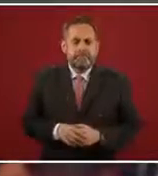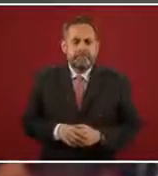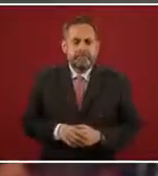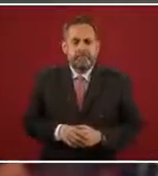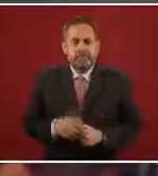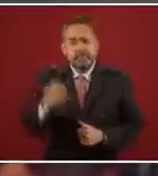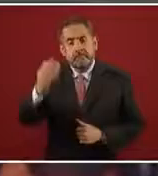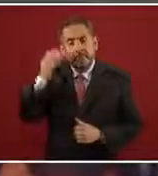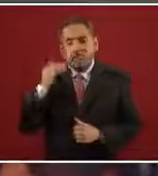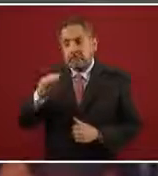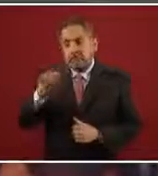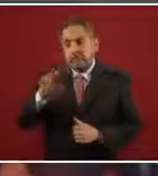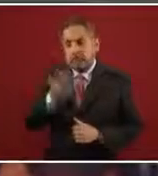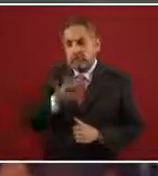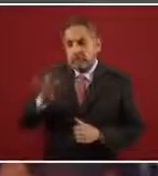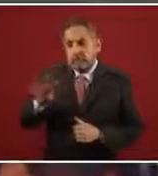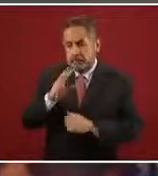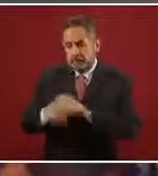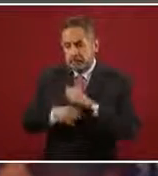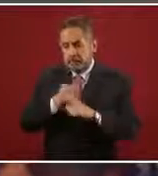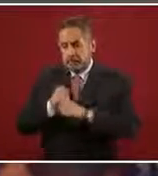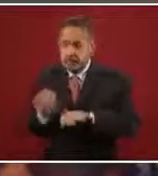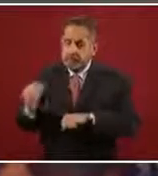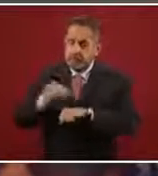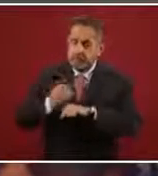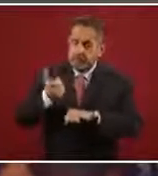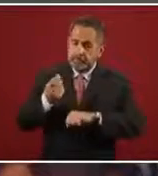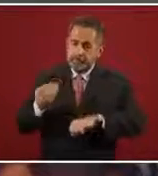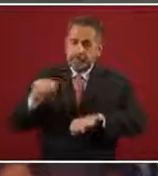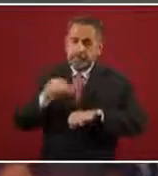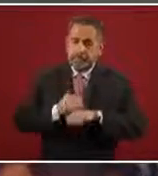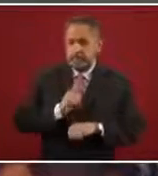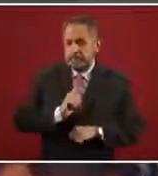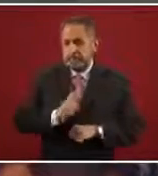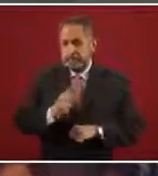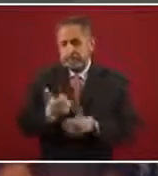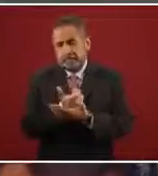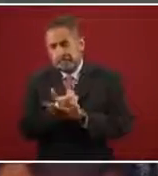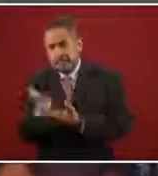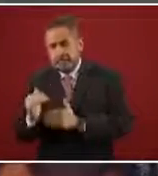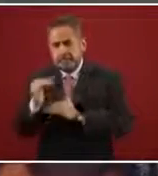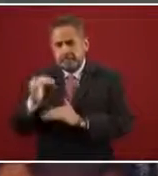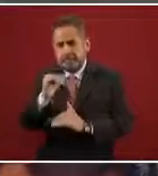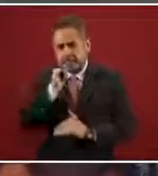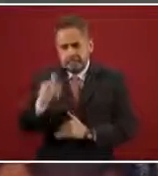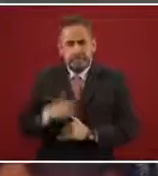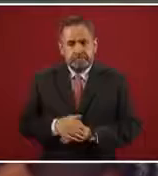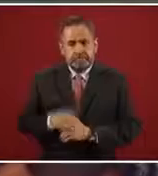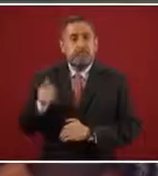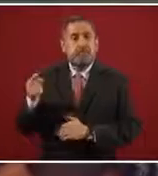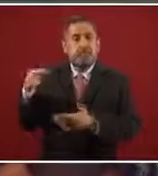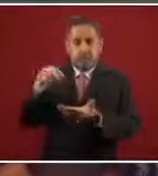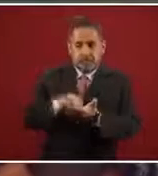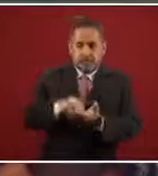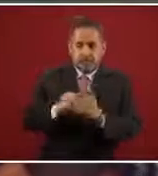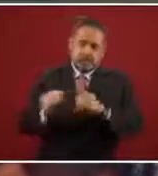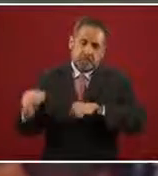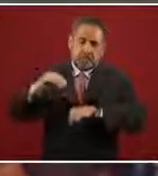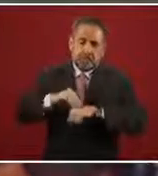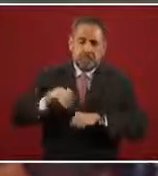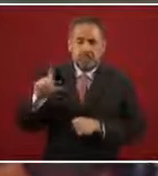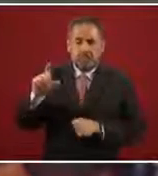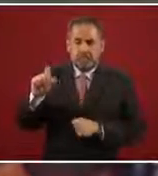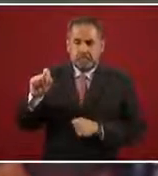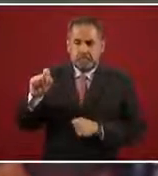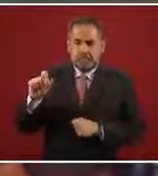Hace 44 años no se había aumentado el precio, o más bien el pago del salario mínimo. A su llegada se aumentó el 20% de manera